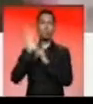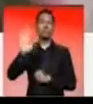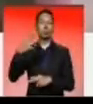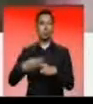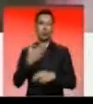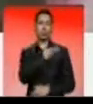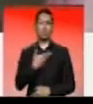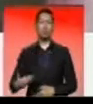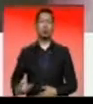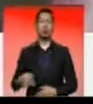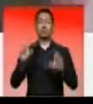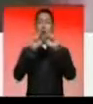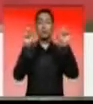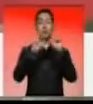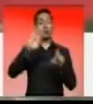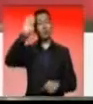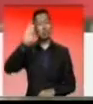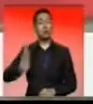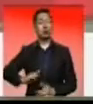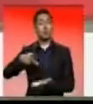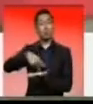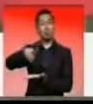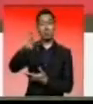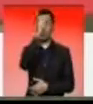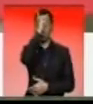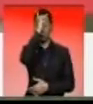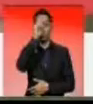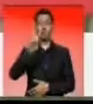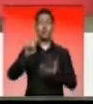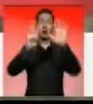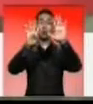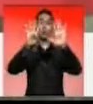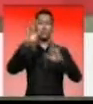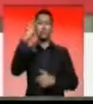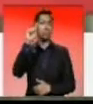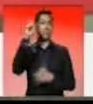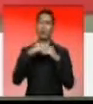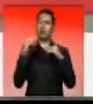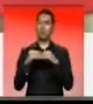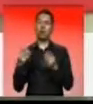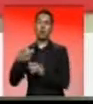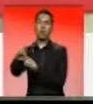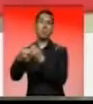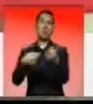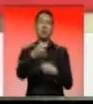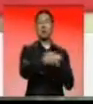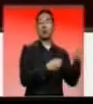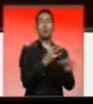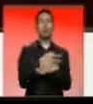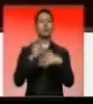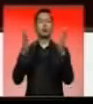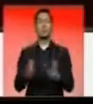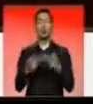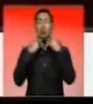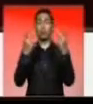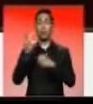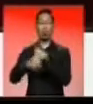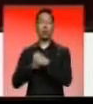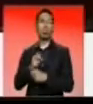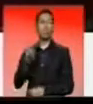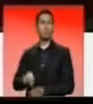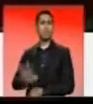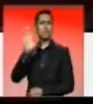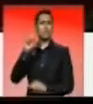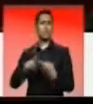Estado. La empresa brasileña pagó en Perú $29 millones en sobornos a funcionarios públicos entre el 2005 y 2014, años